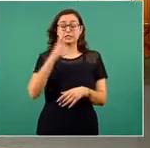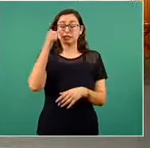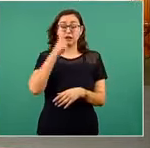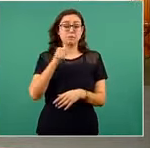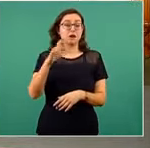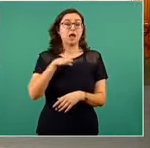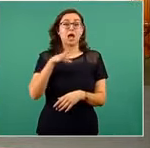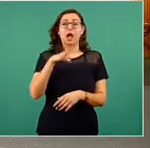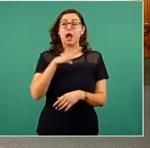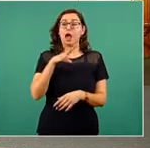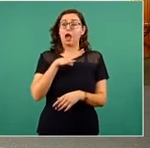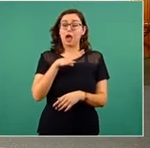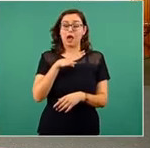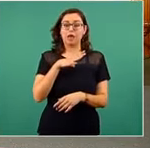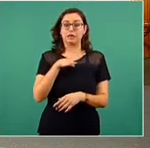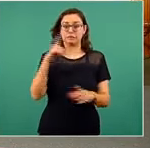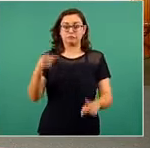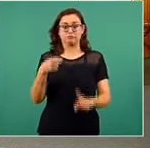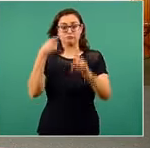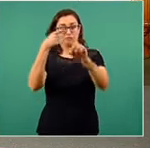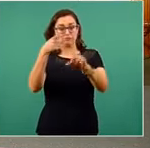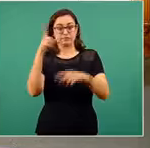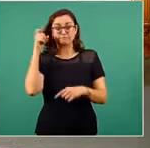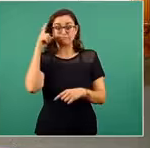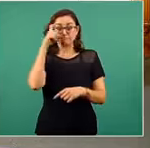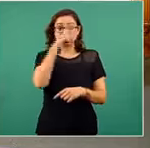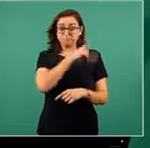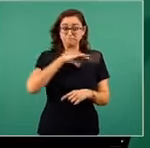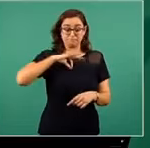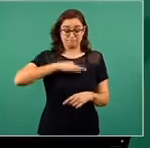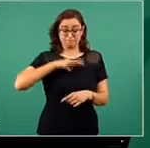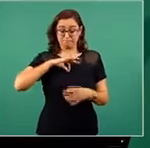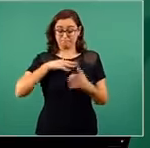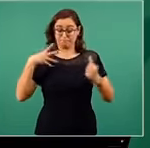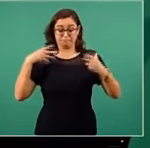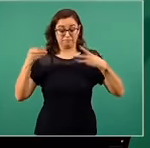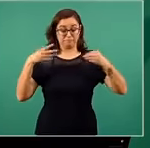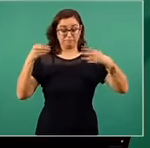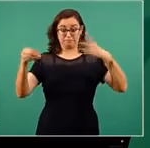compleja reto del manejo de una epidemia como esta,